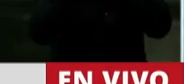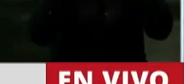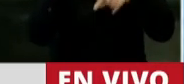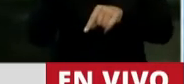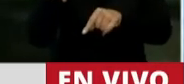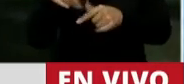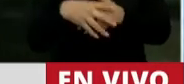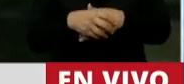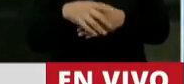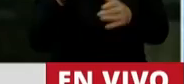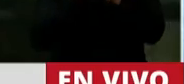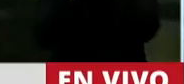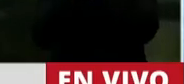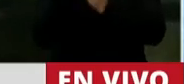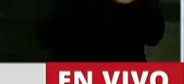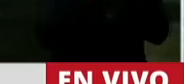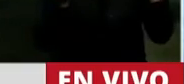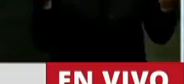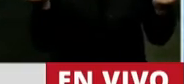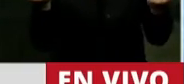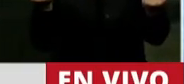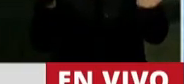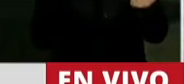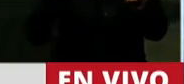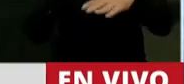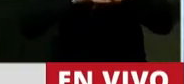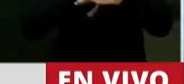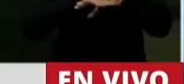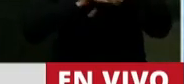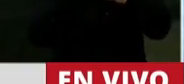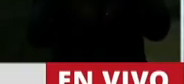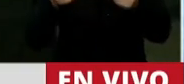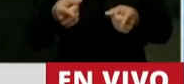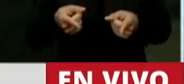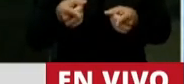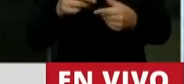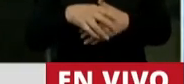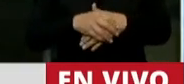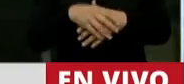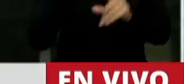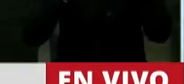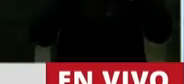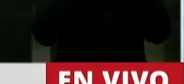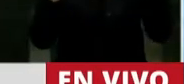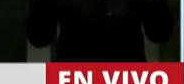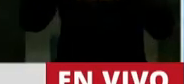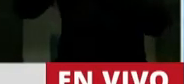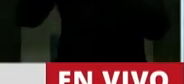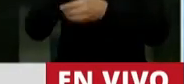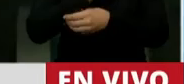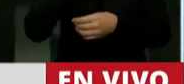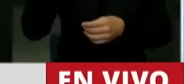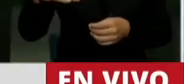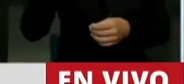de parte de funcionarios que tienen responsabilidades, también de funcionarios del Fondo Monetario